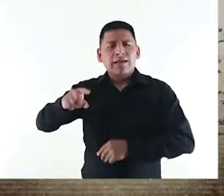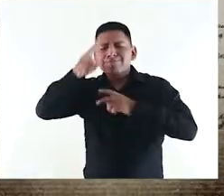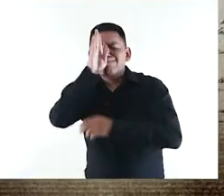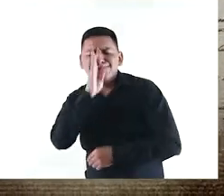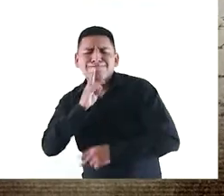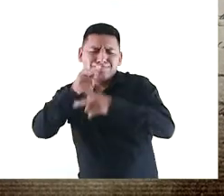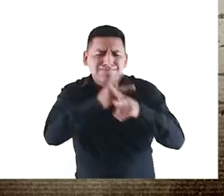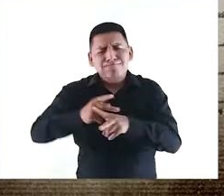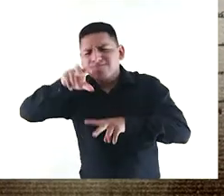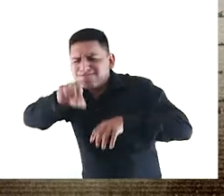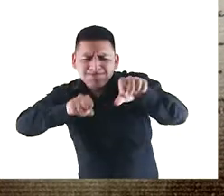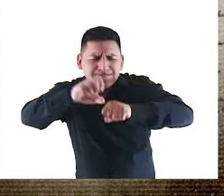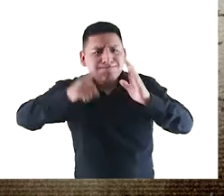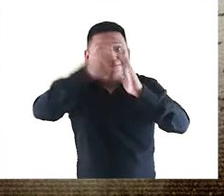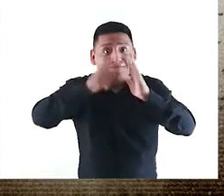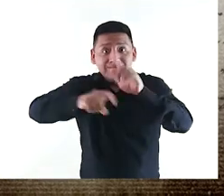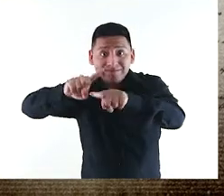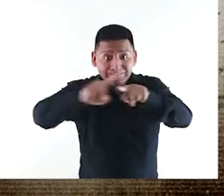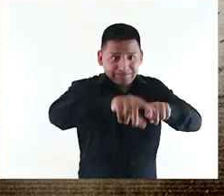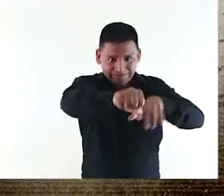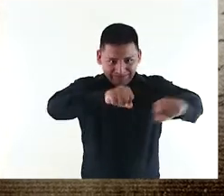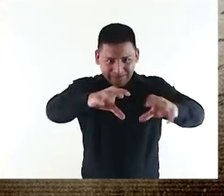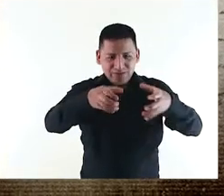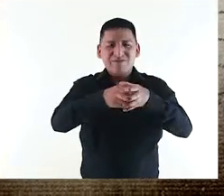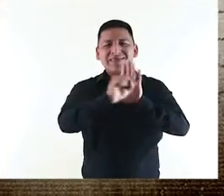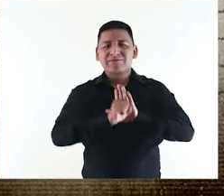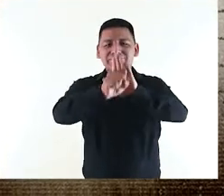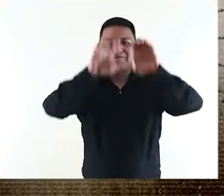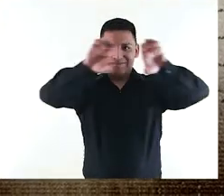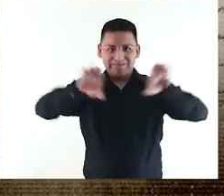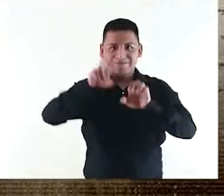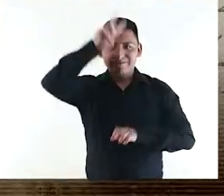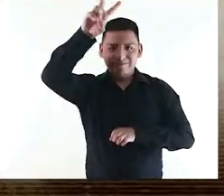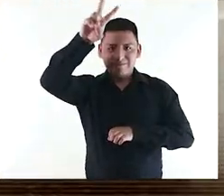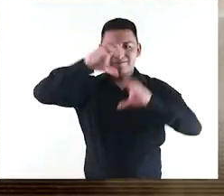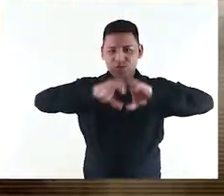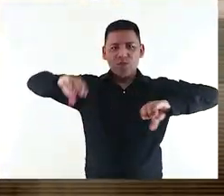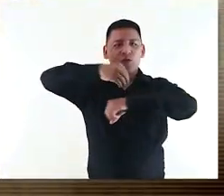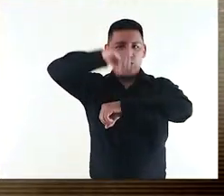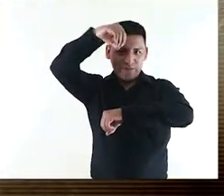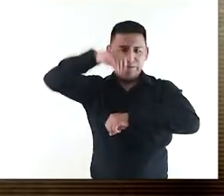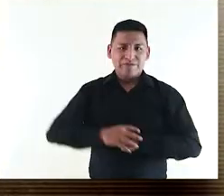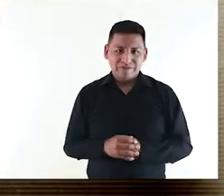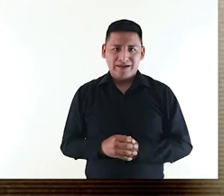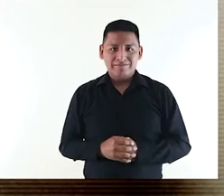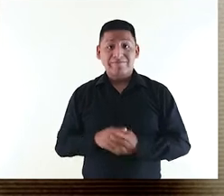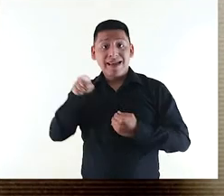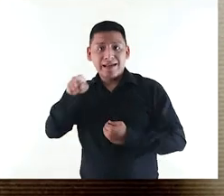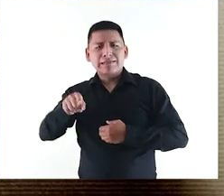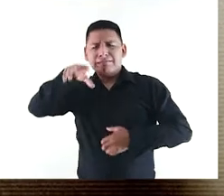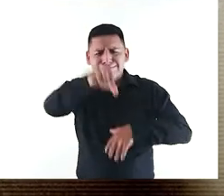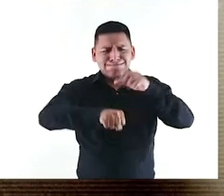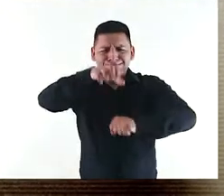una paciente y cuidadosa recolección de ejemplares de nuestro reino mineral, simbolizado en el escudo nacional por la cornucopia. Por